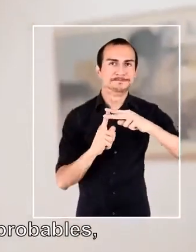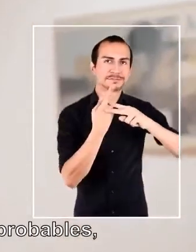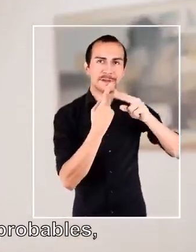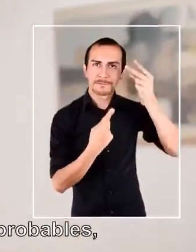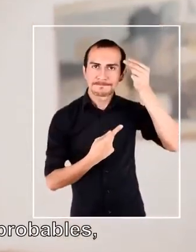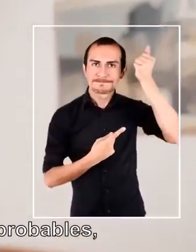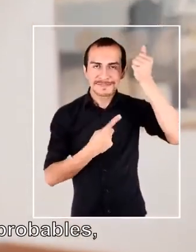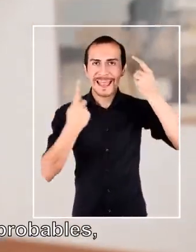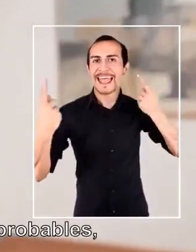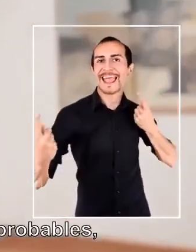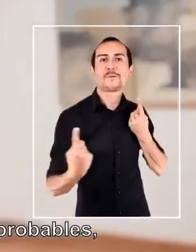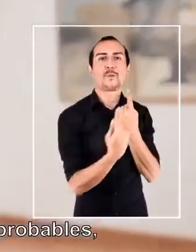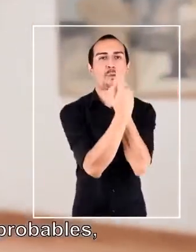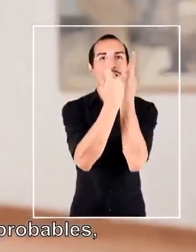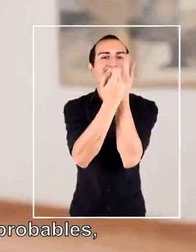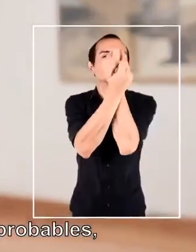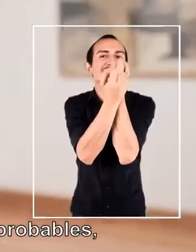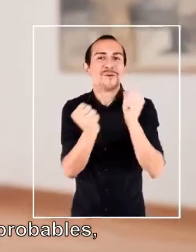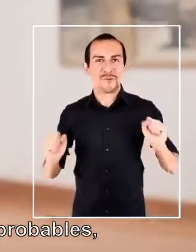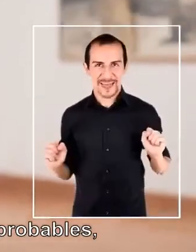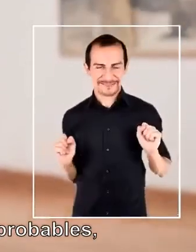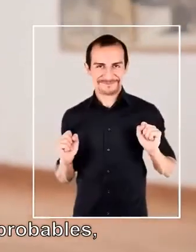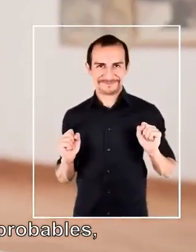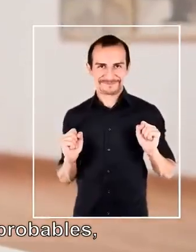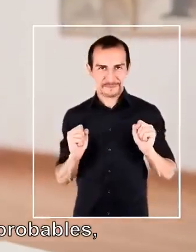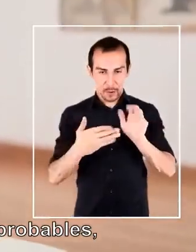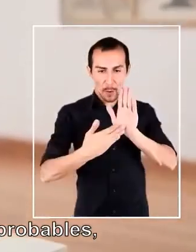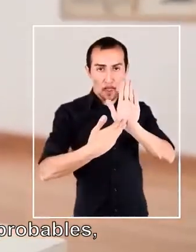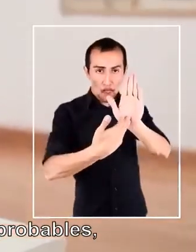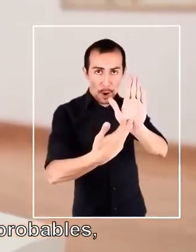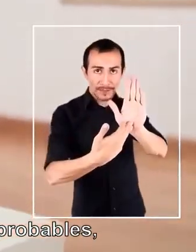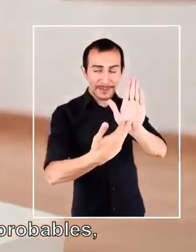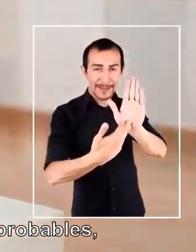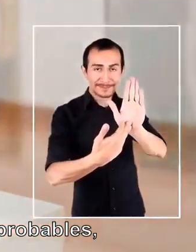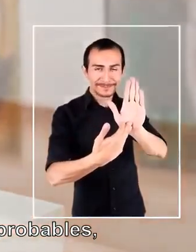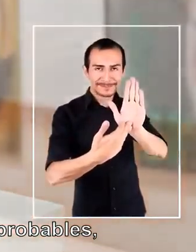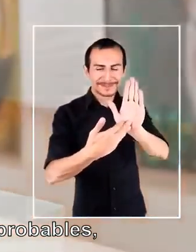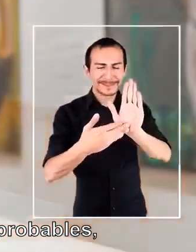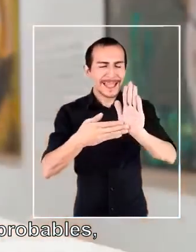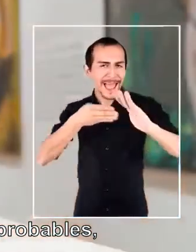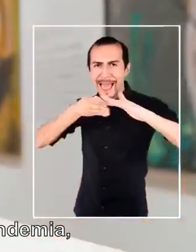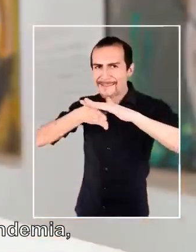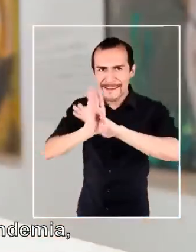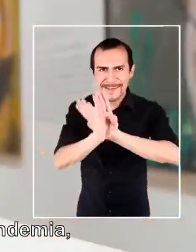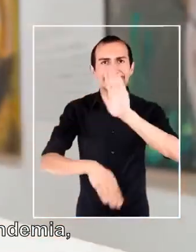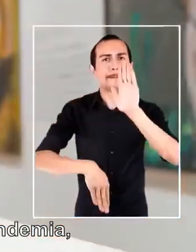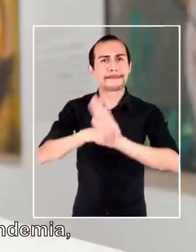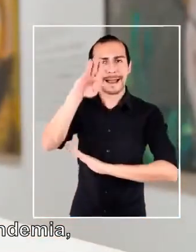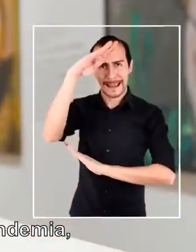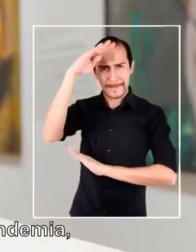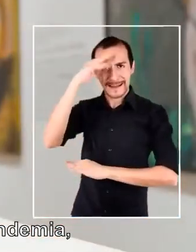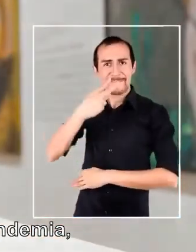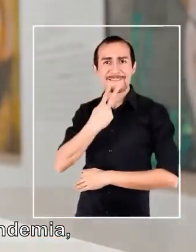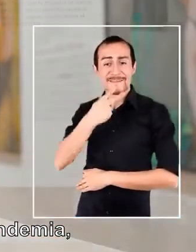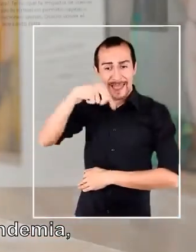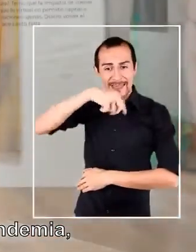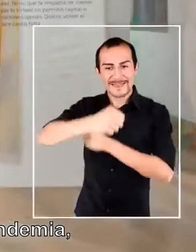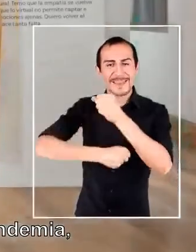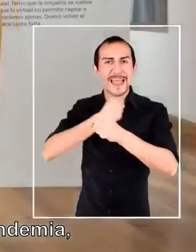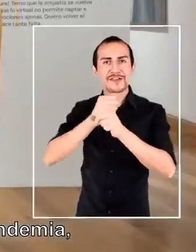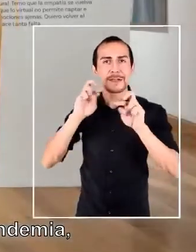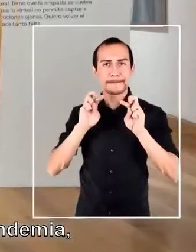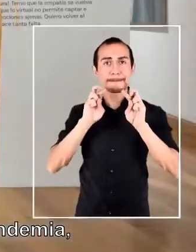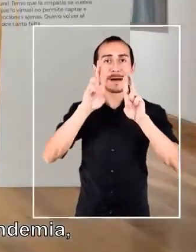surgió Encuentros Improbables, una exposición que va más allá de la experiencia vivida durante este